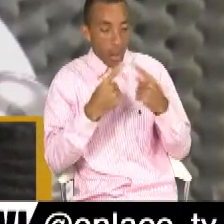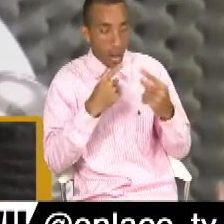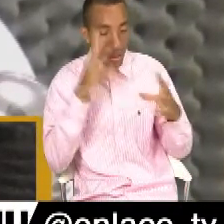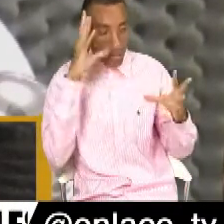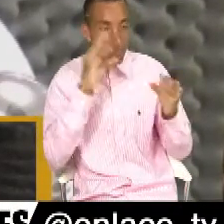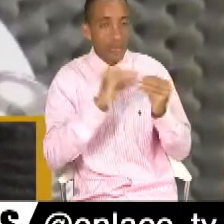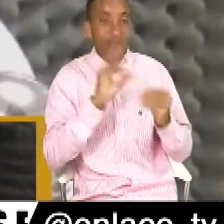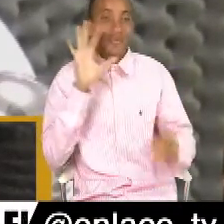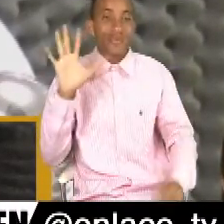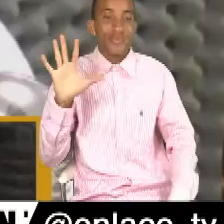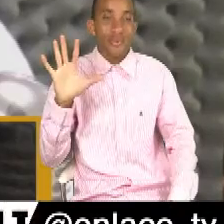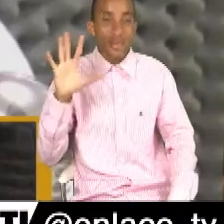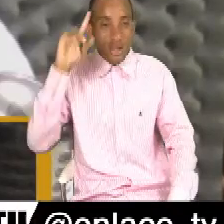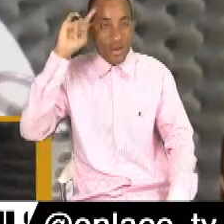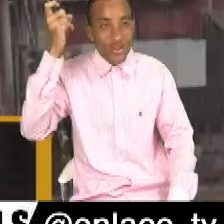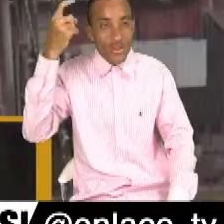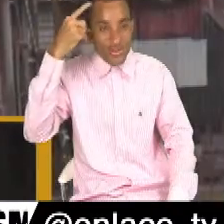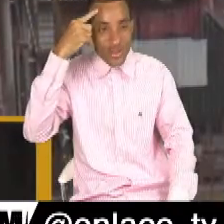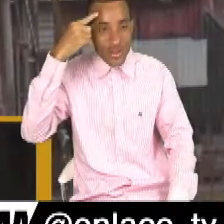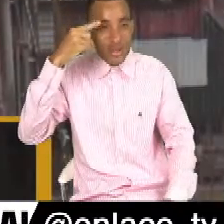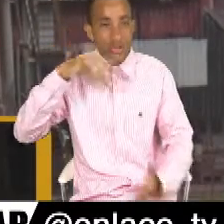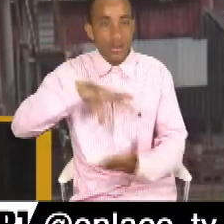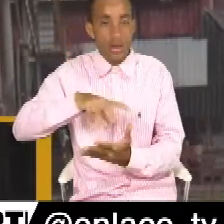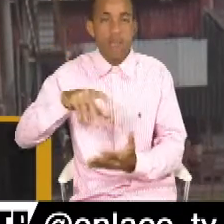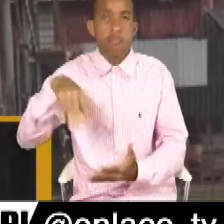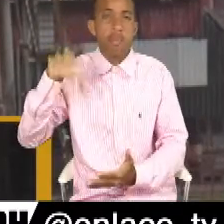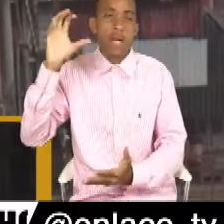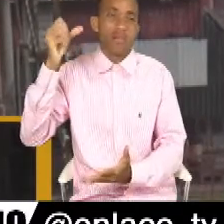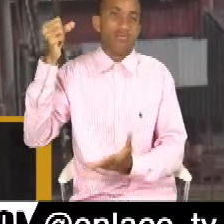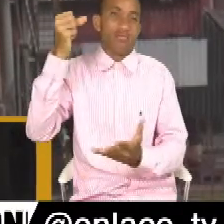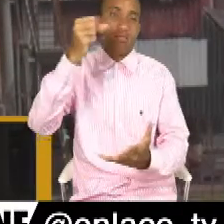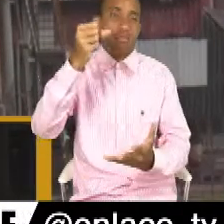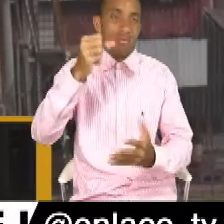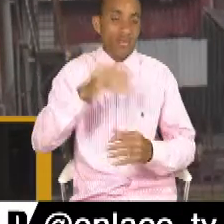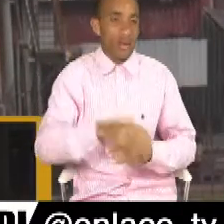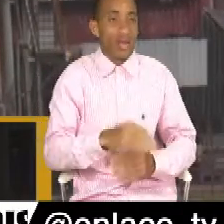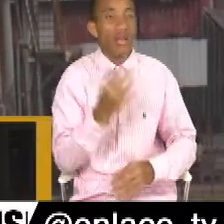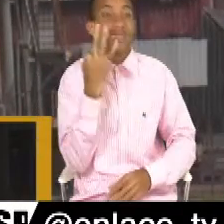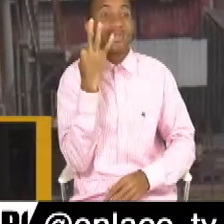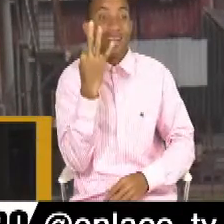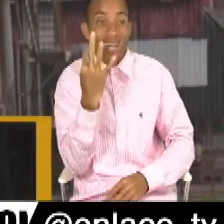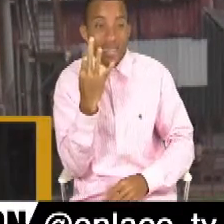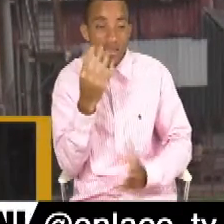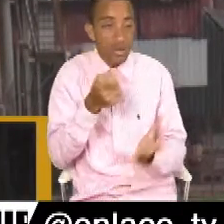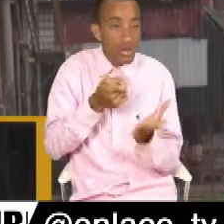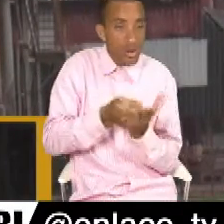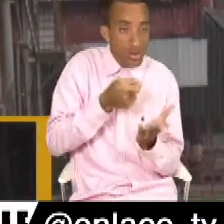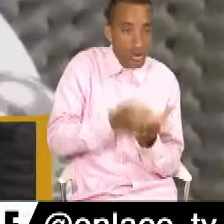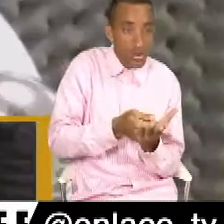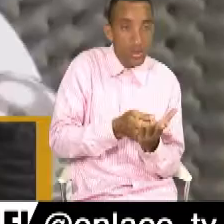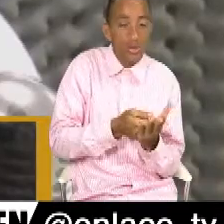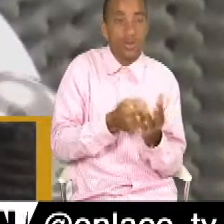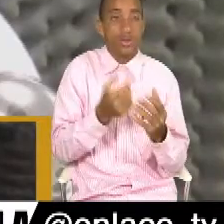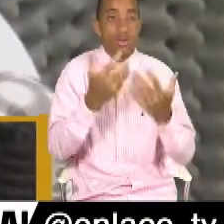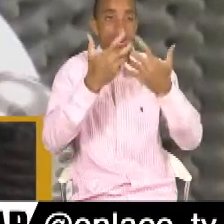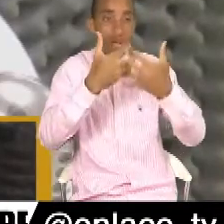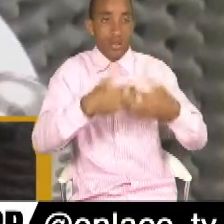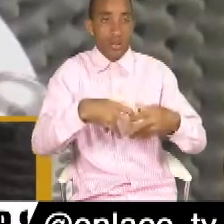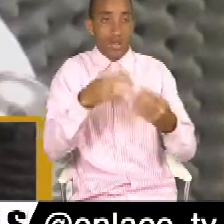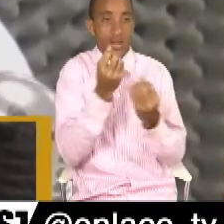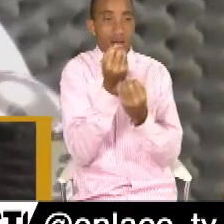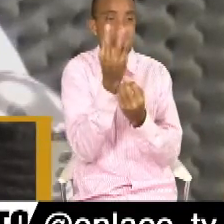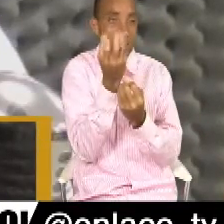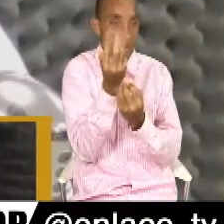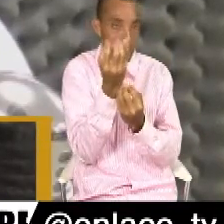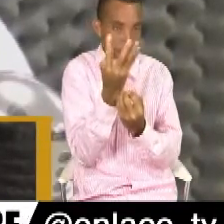gobernación de Santander, como mayor accionista de la empresa, presentó a tres inversionistas de Ferticol. Está Distribuidores